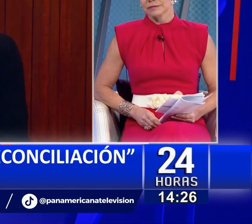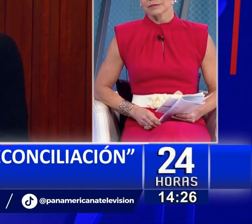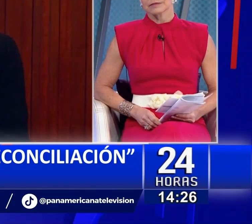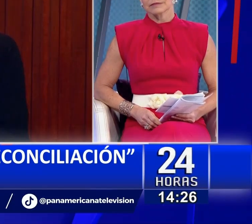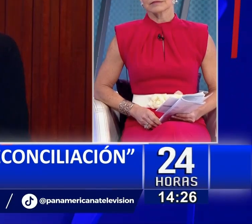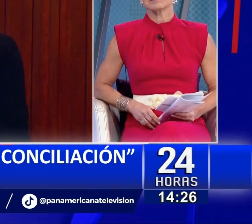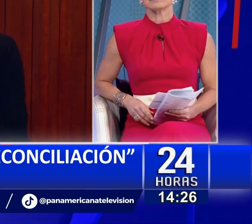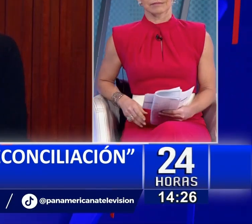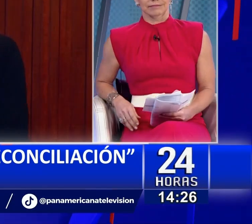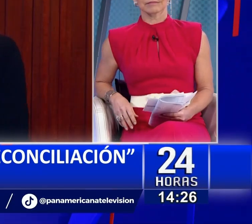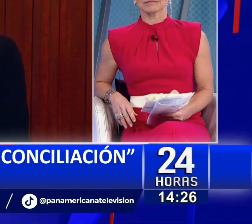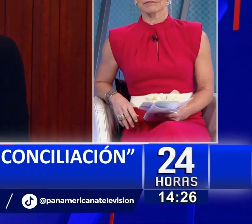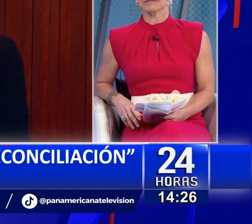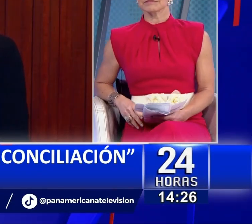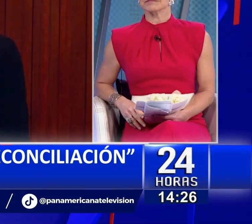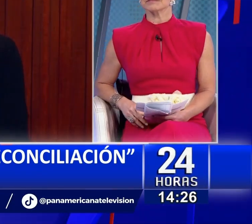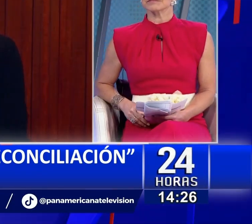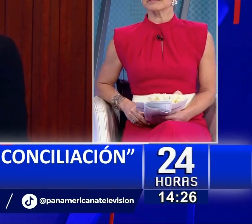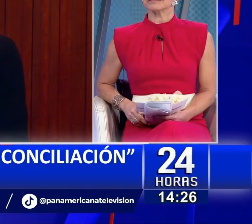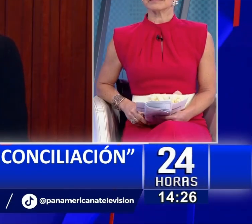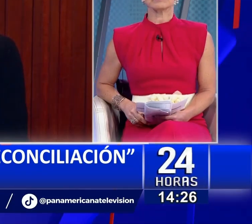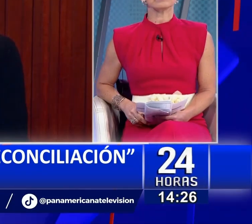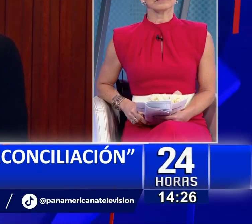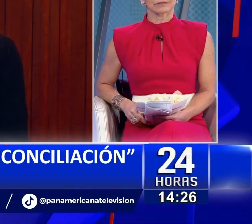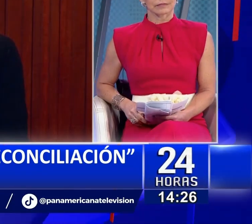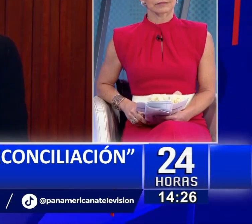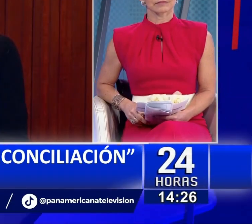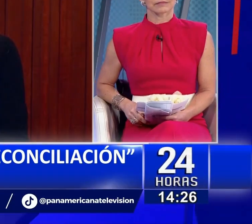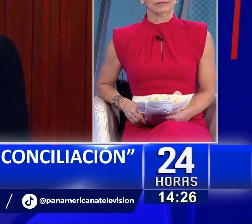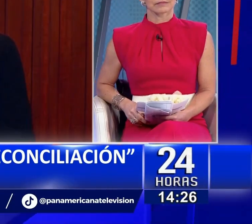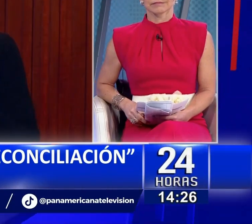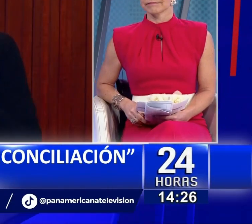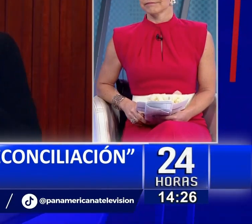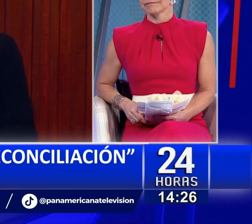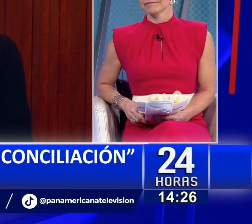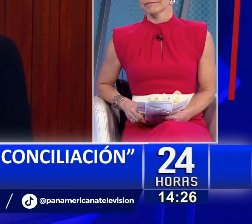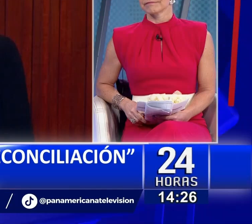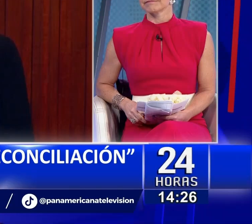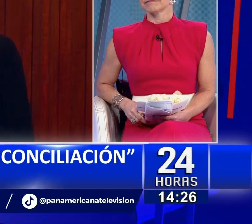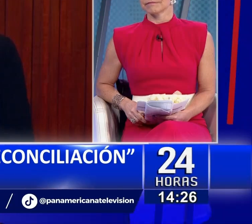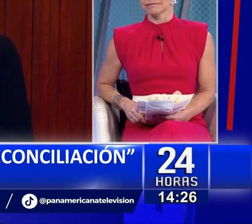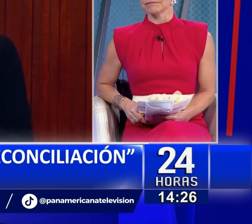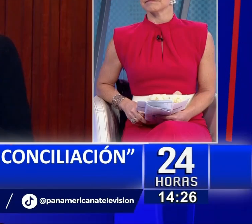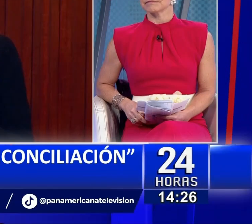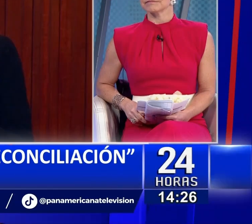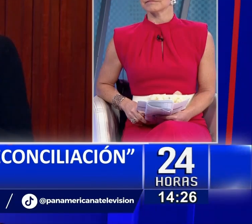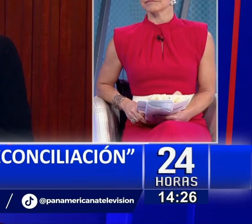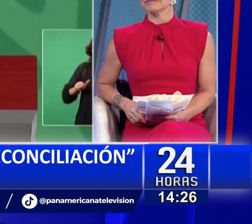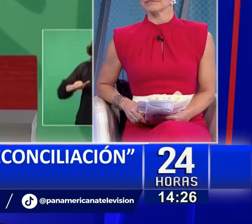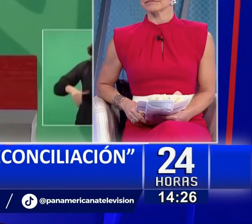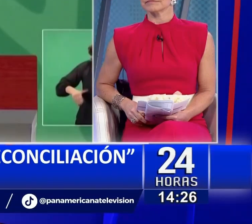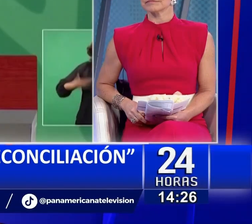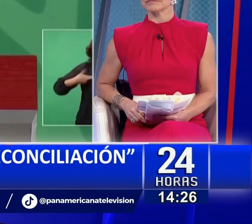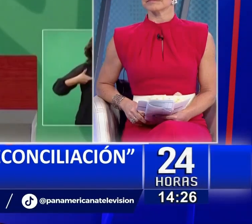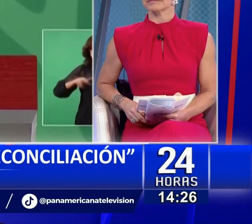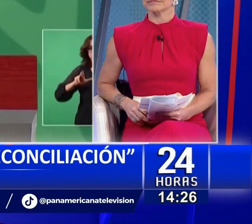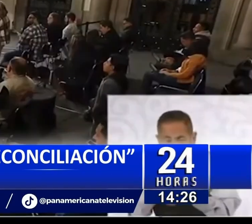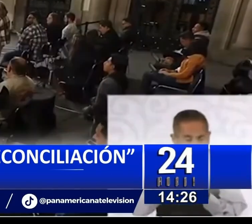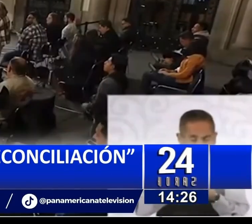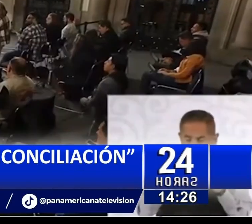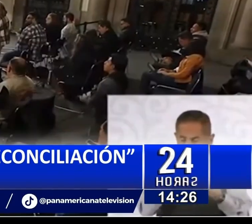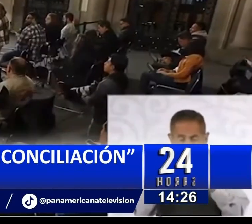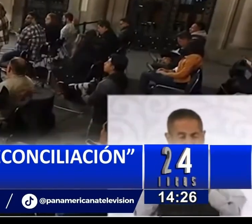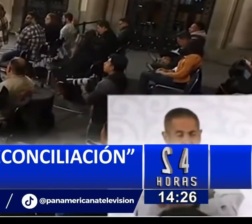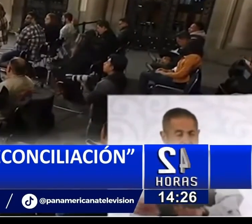Perú. Vamos a escuchar lo que respondió la mandataria mexicana, que a todas luces indica que no habrá reconciliación con el país mexicano.